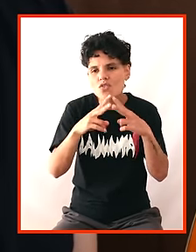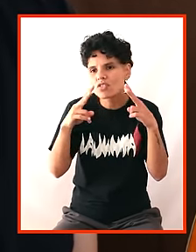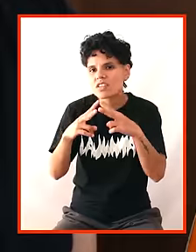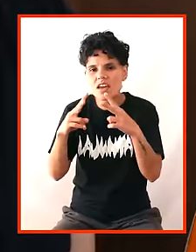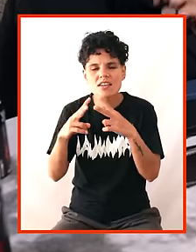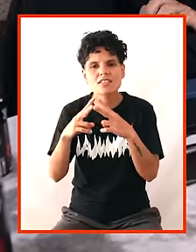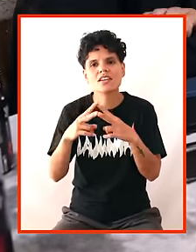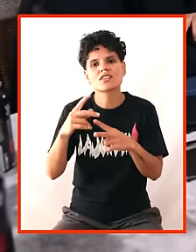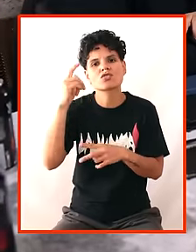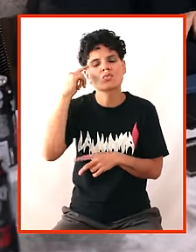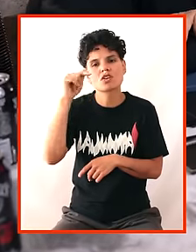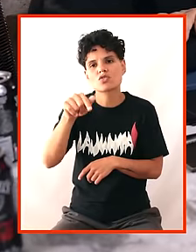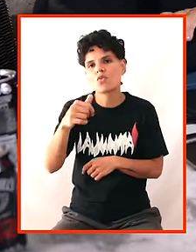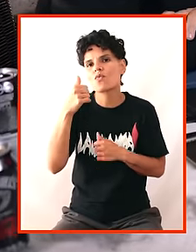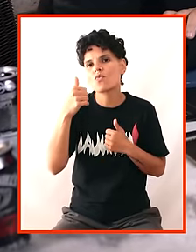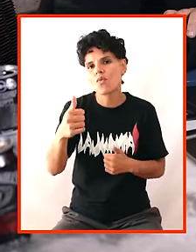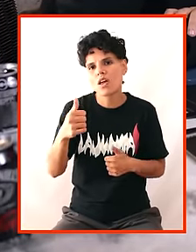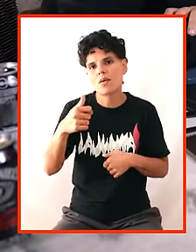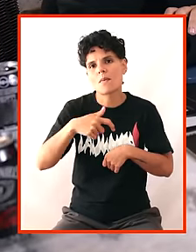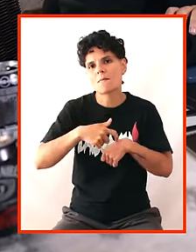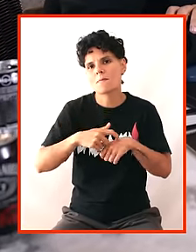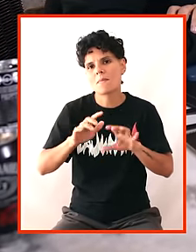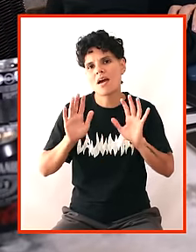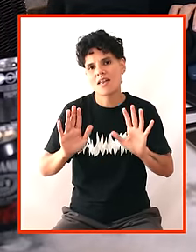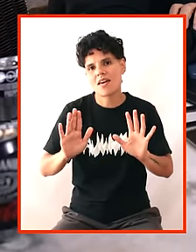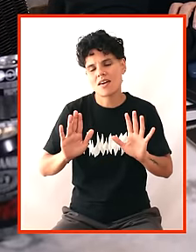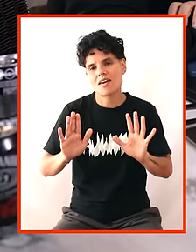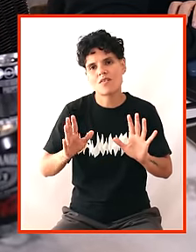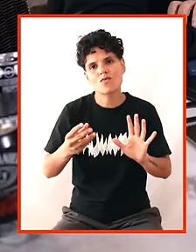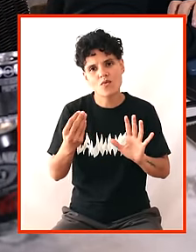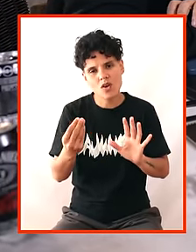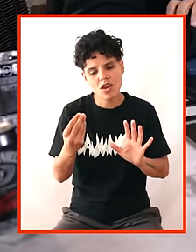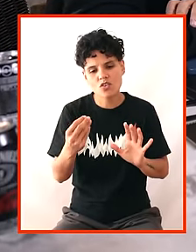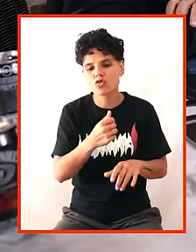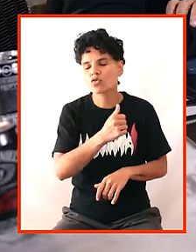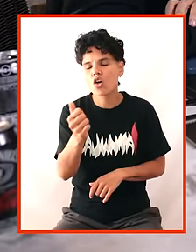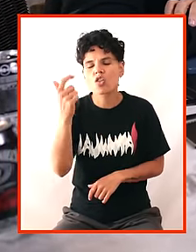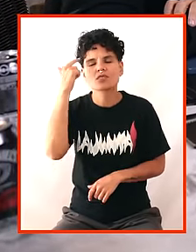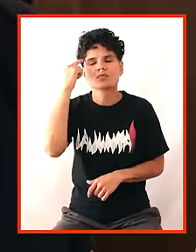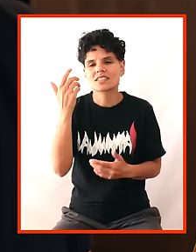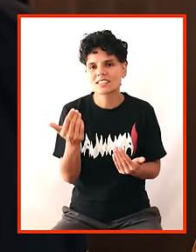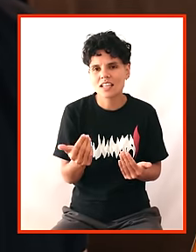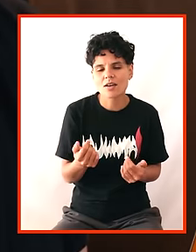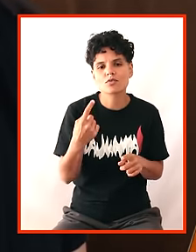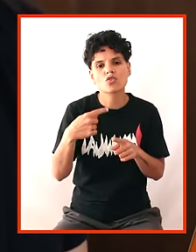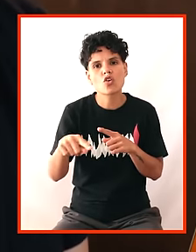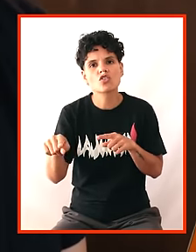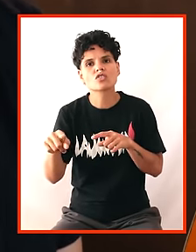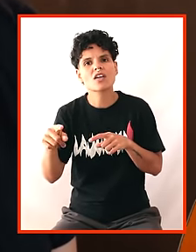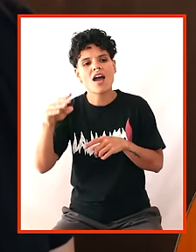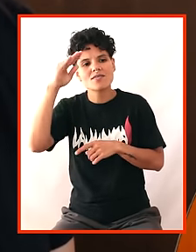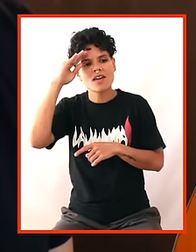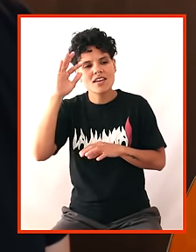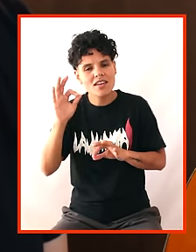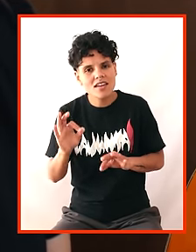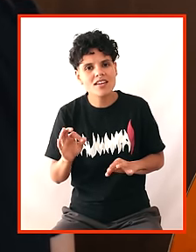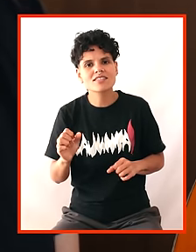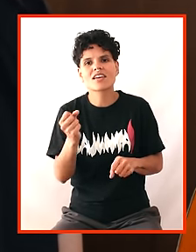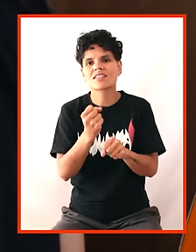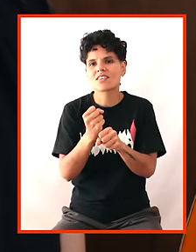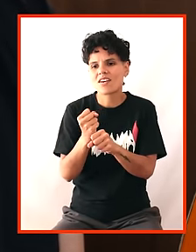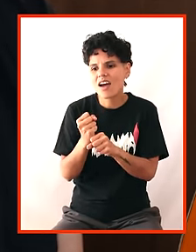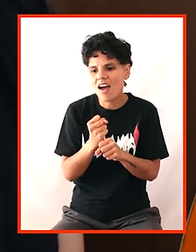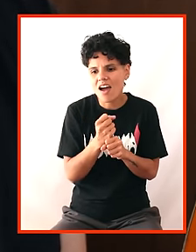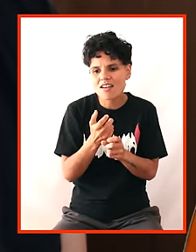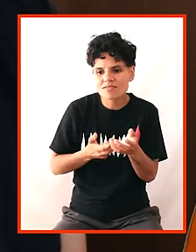bueno parar. Está el caballo medio reventado ya. Todos necesitábamos como tener otras experiencias, trabajar con otra gente.